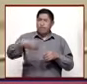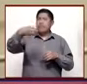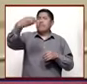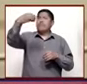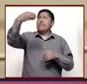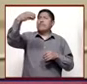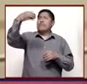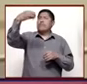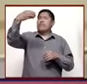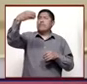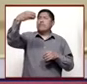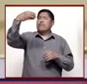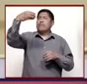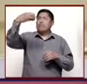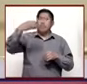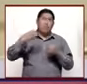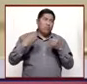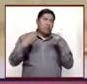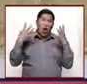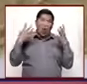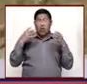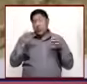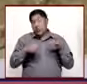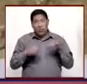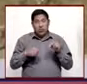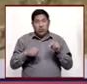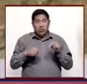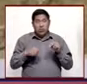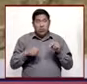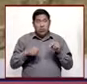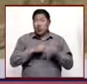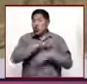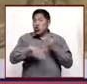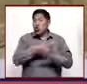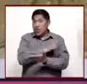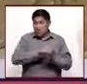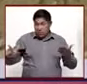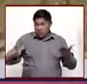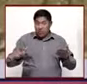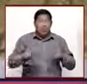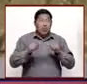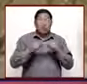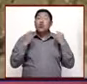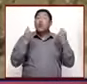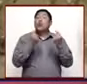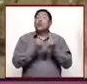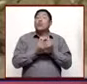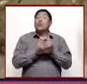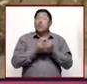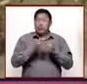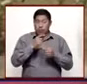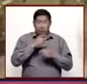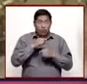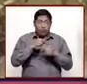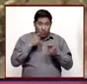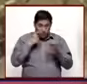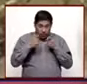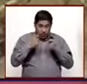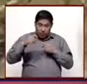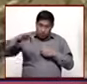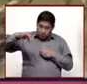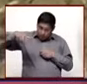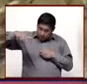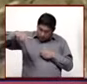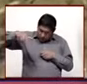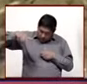diferentes puntos para saber si hay una alta incidencia o no. Durante toda esta semana las brigadas del CEDES han inspeccionado las tomas de agua, los sistemas de